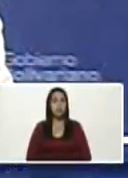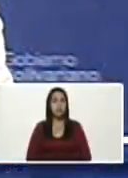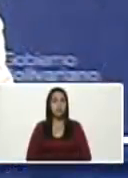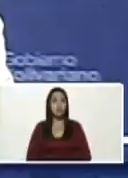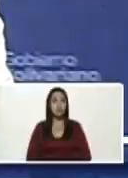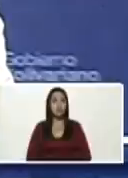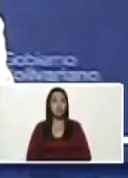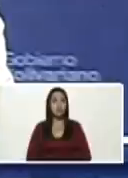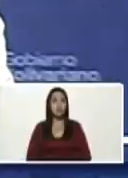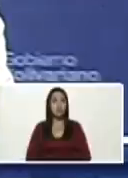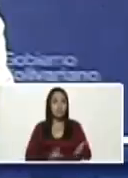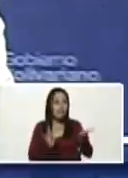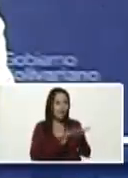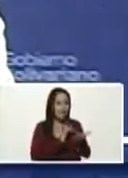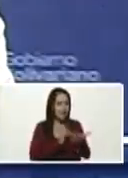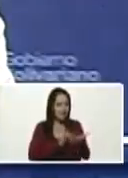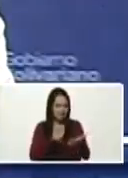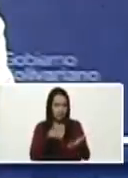Tableta.